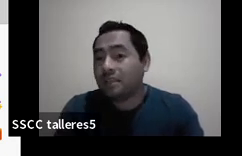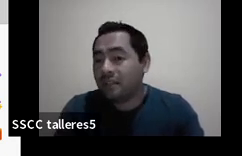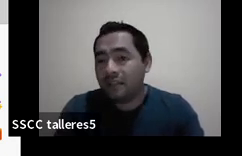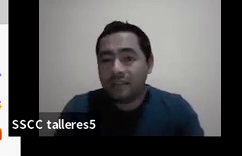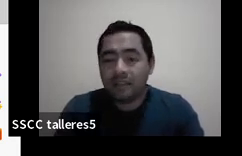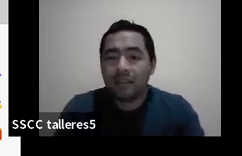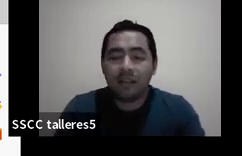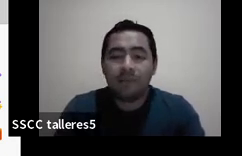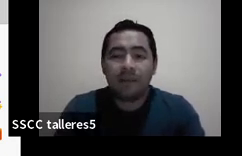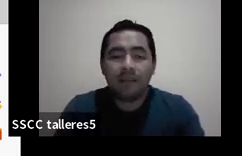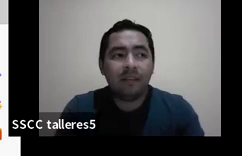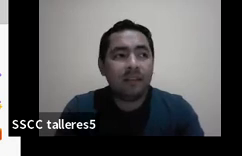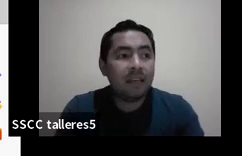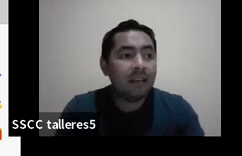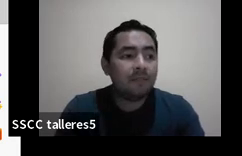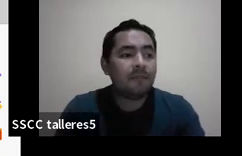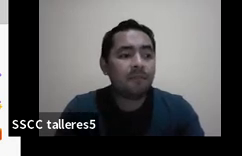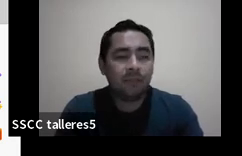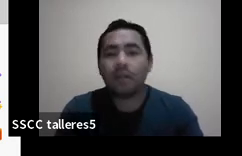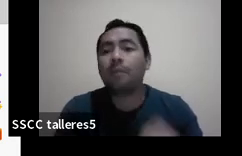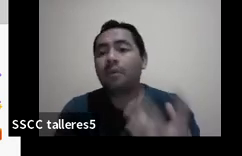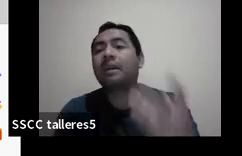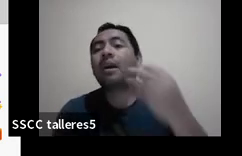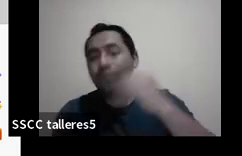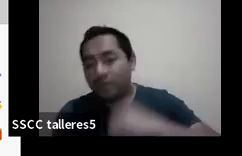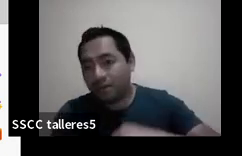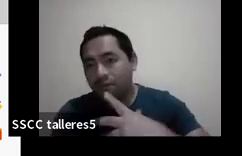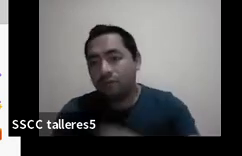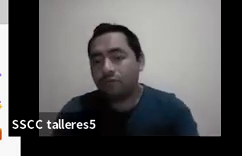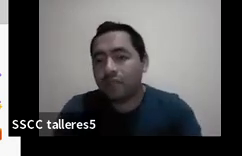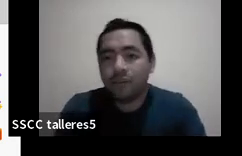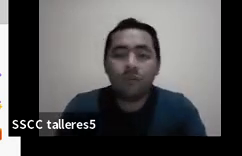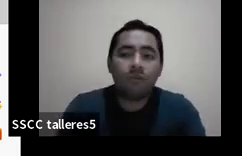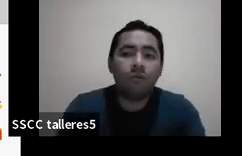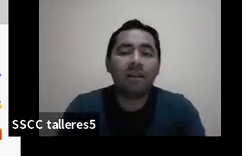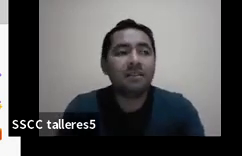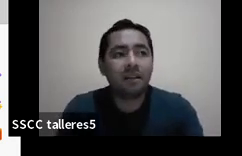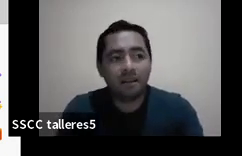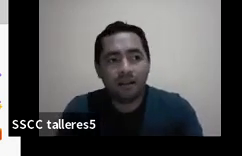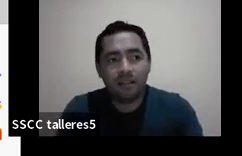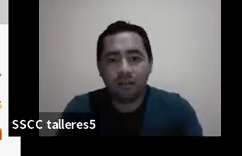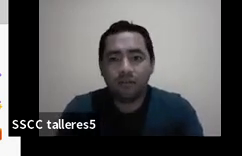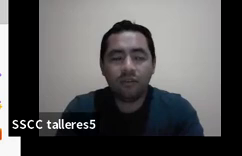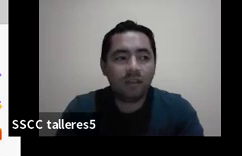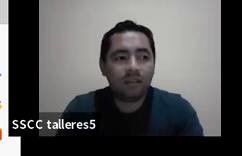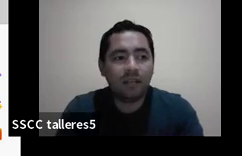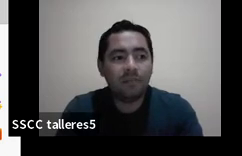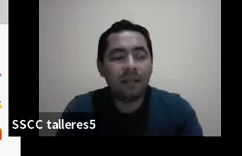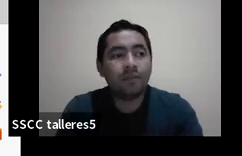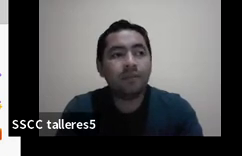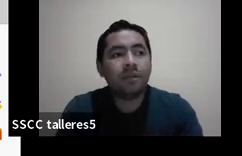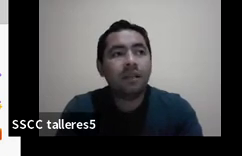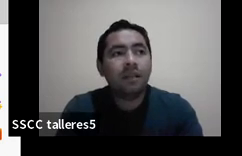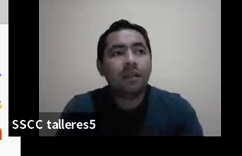algunas sustancias quizás que la madre ingiere y que puede causar un daño o malestar al niño en